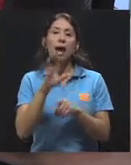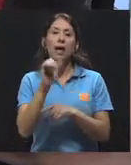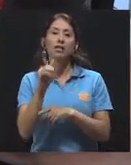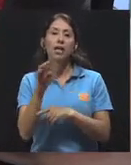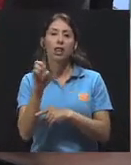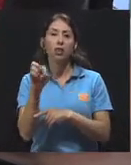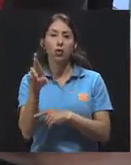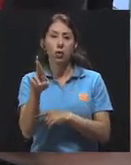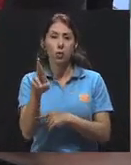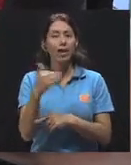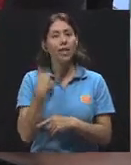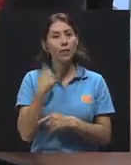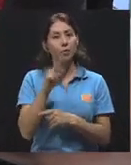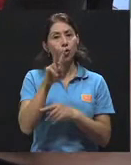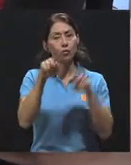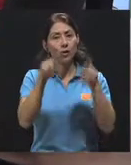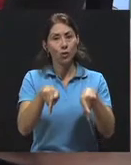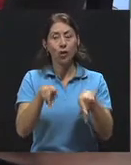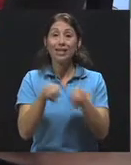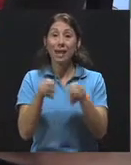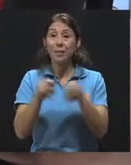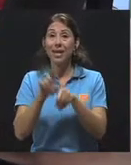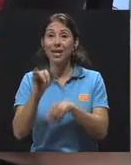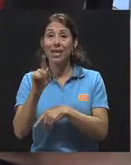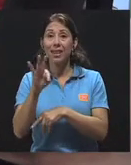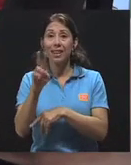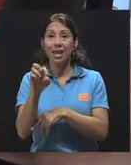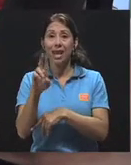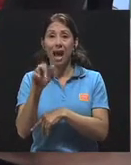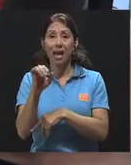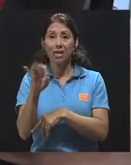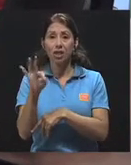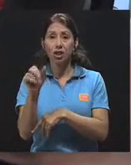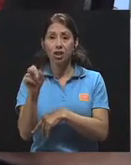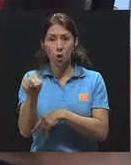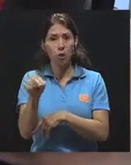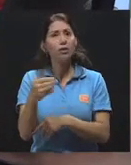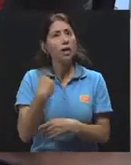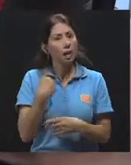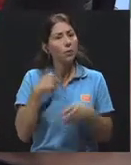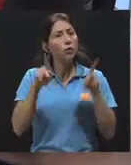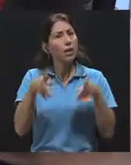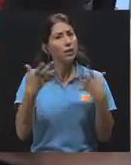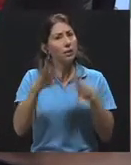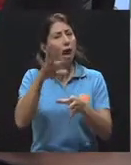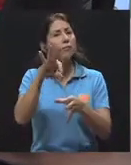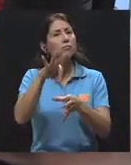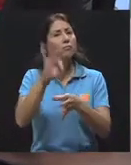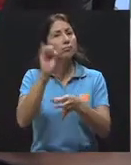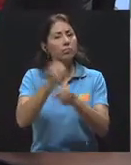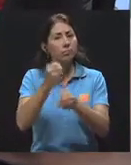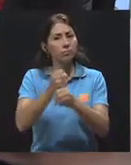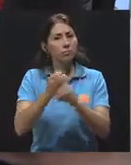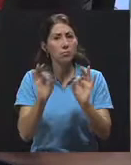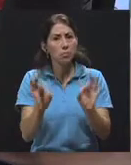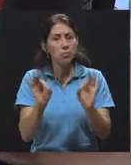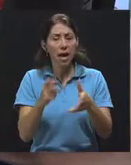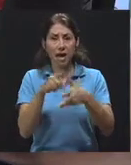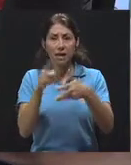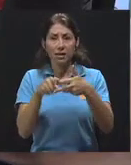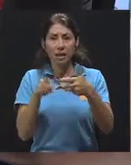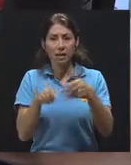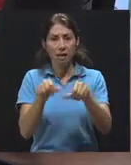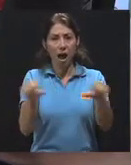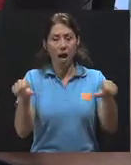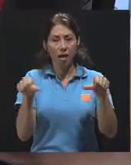Y en Accenture tenemos dos, y en Interaction, o sea, tenemos gente buena en las tres áreas. Otra cosa que